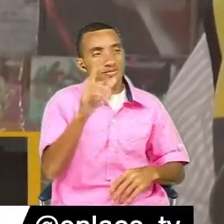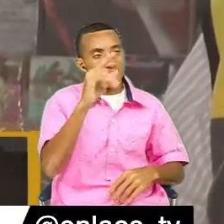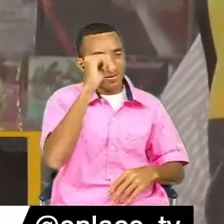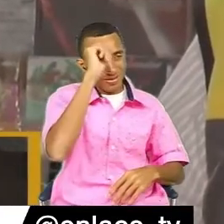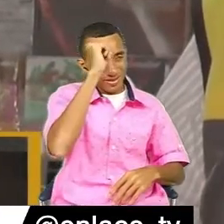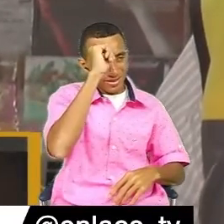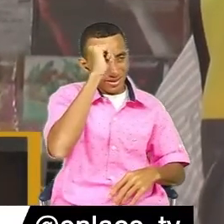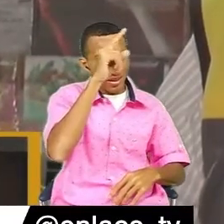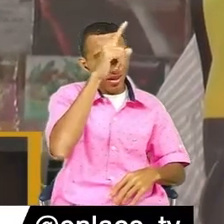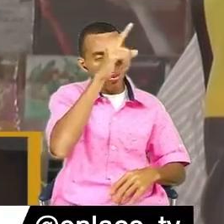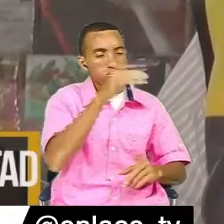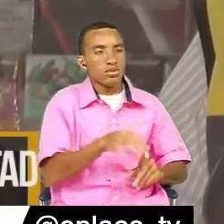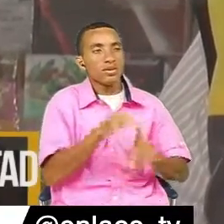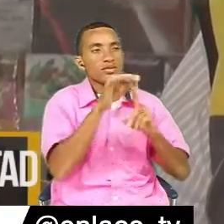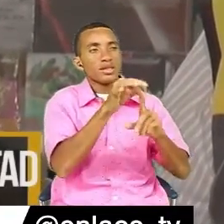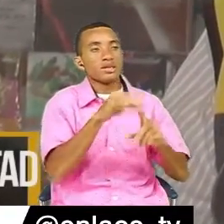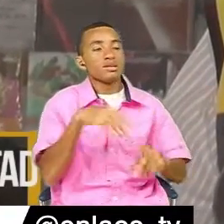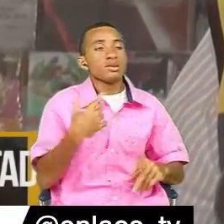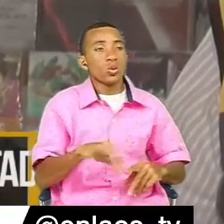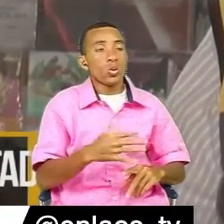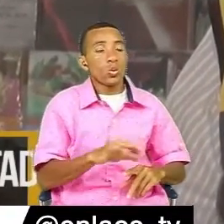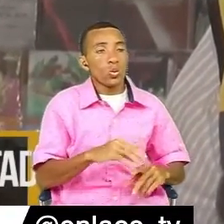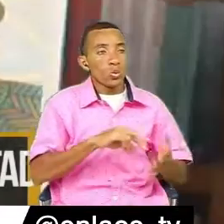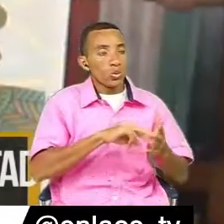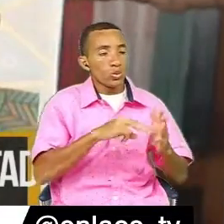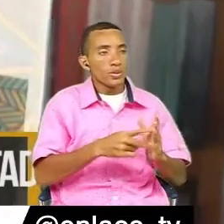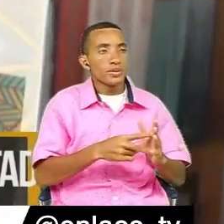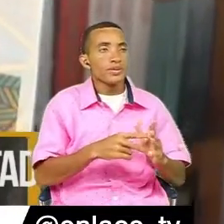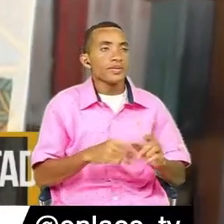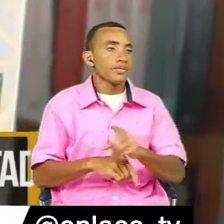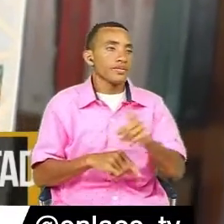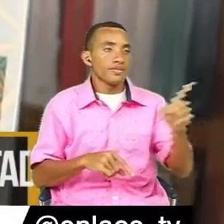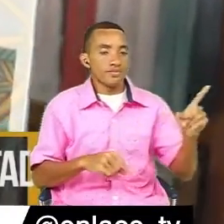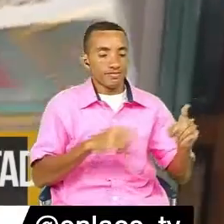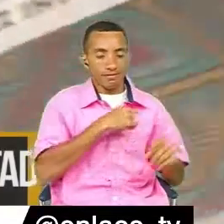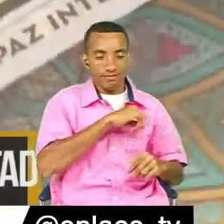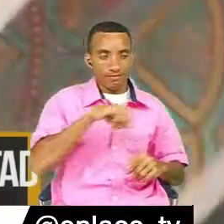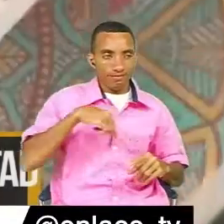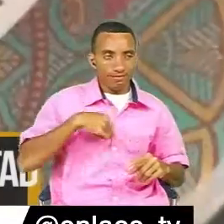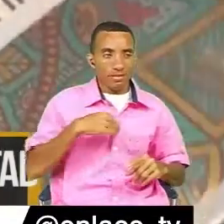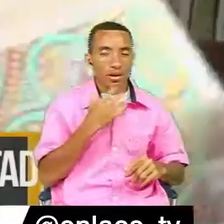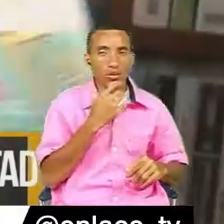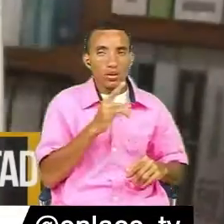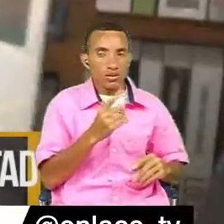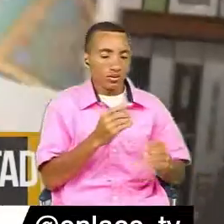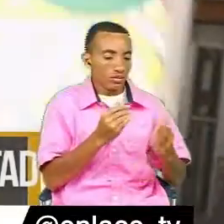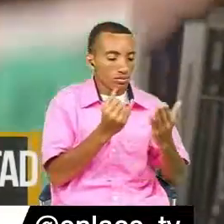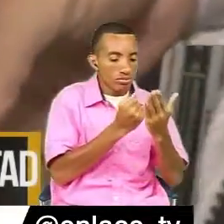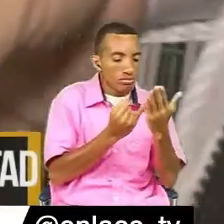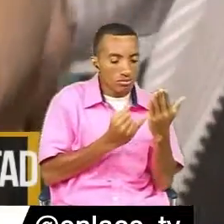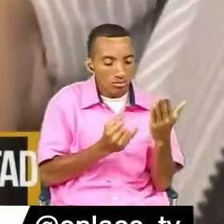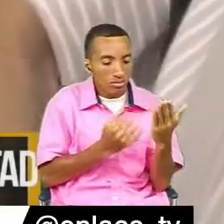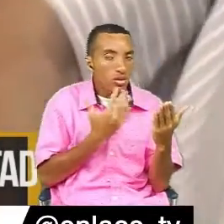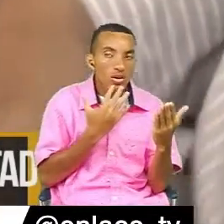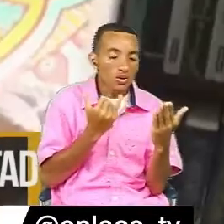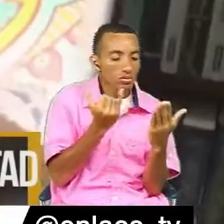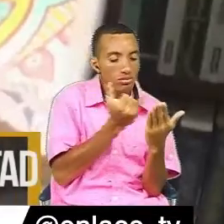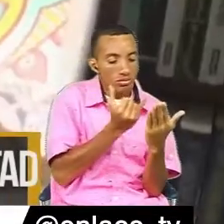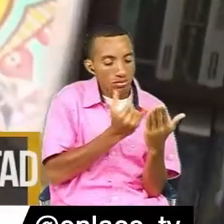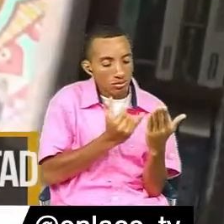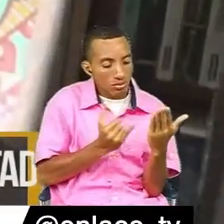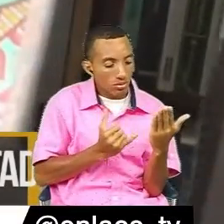un algo especial que viene de un significado donde ustedes o nosotros, las personas, cuando los hacemos, tenemos algo en nuestro interior